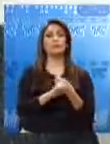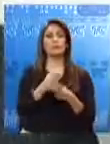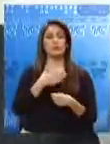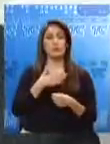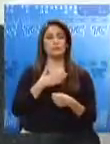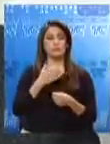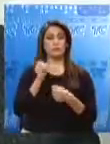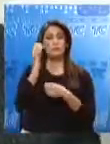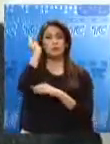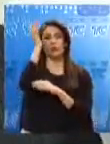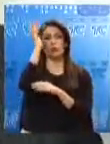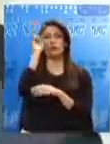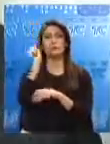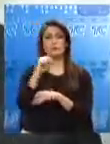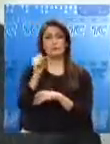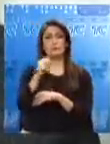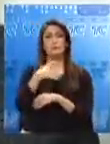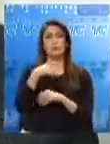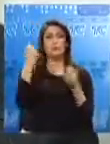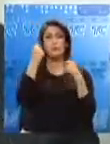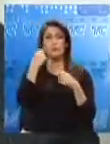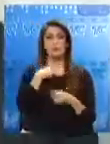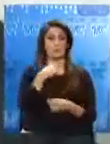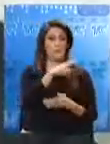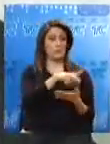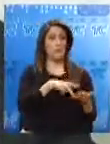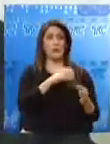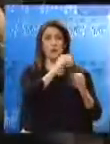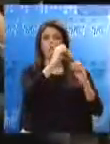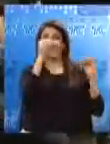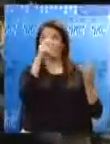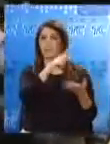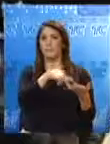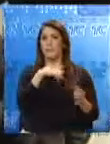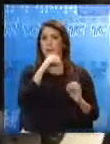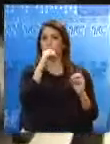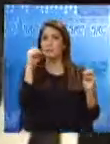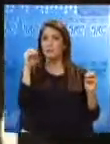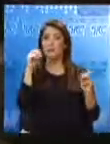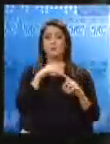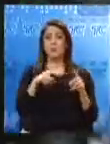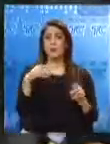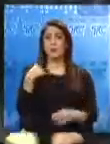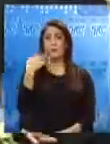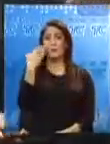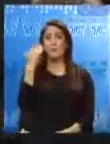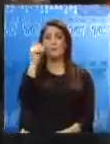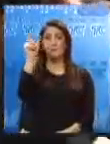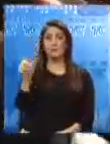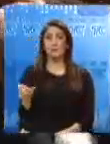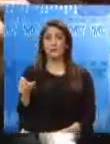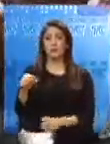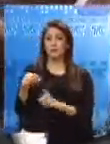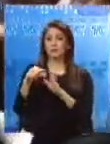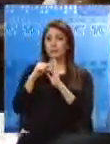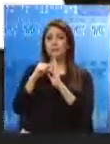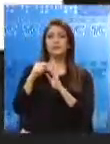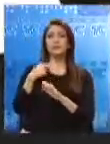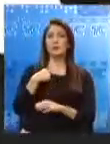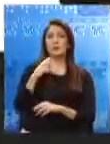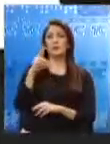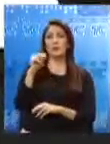daba. Que yo a la fundación no le cobraba un solo centavo. Agregó que desconocerá a cualquier persona que ofenda a otro